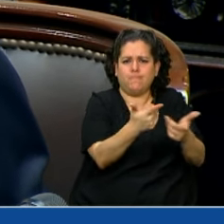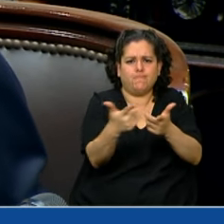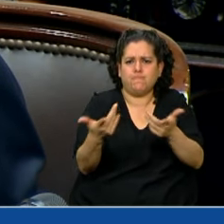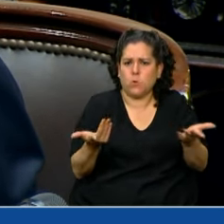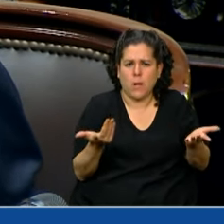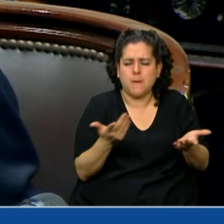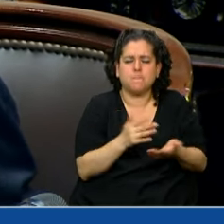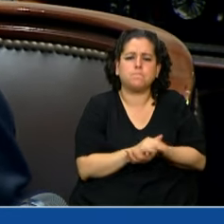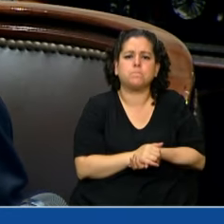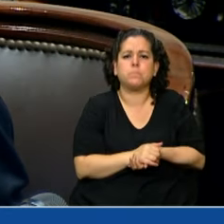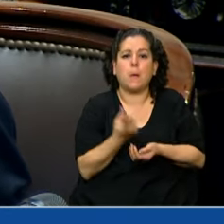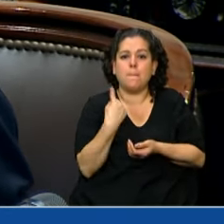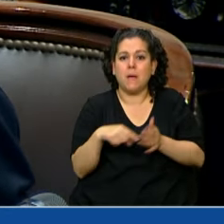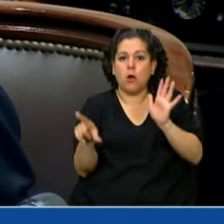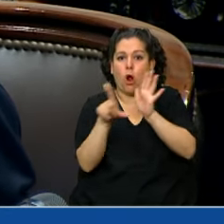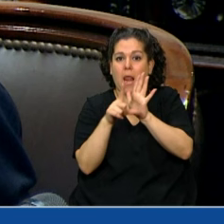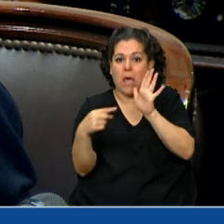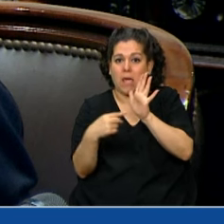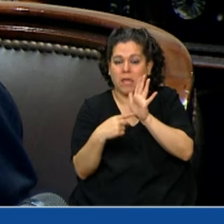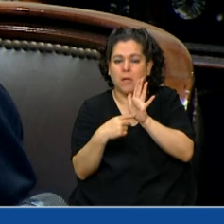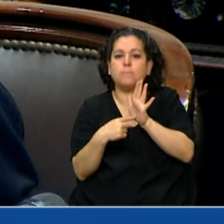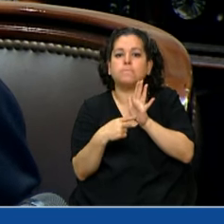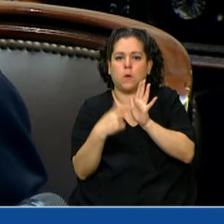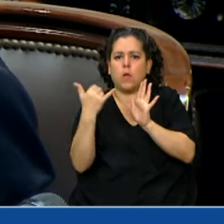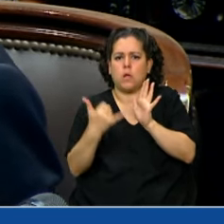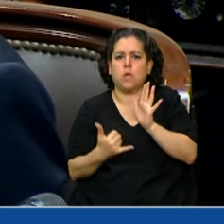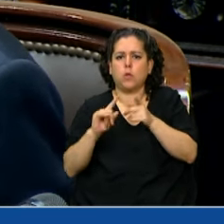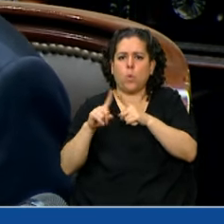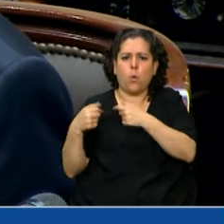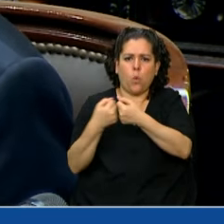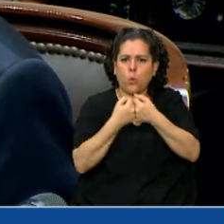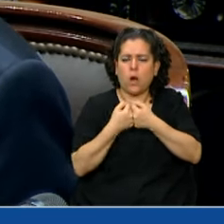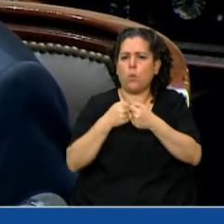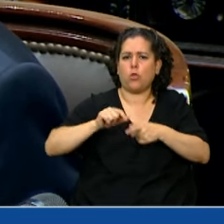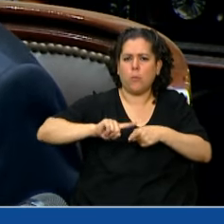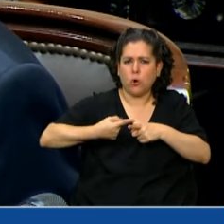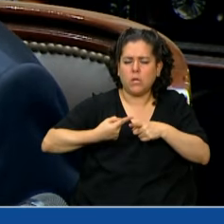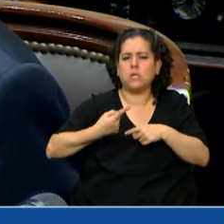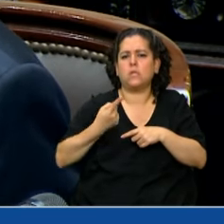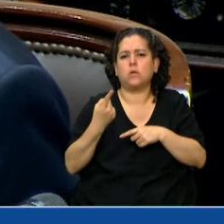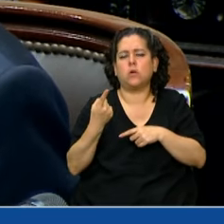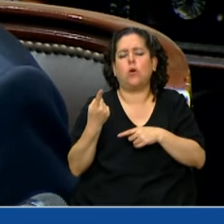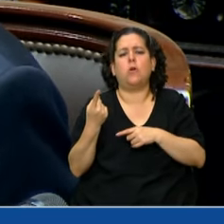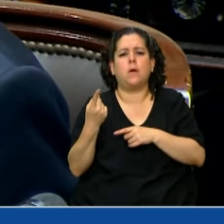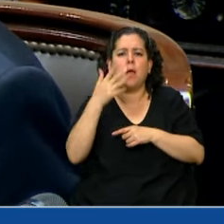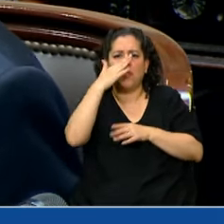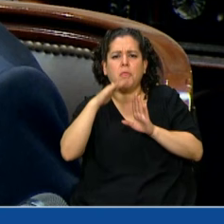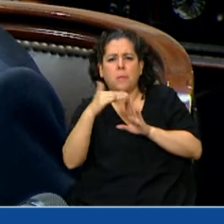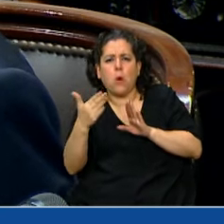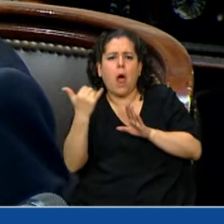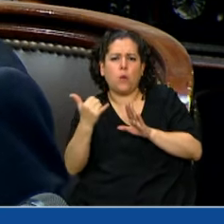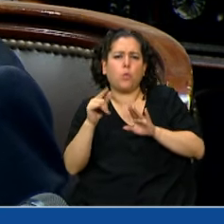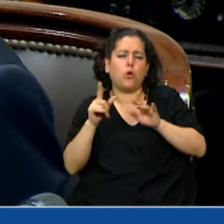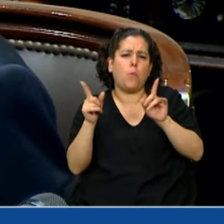país pero esta ley que tuvo un amplio consenso político después de algunos problemas